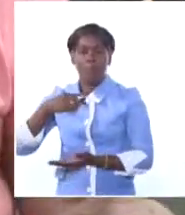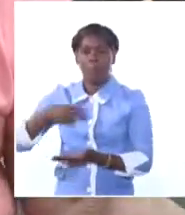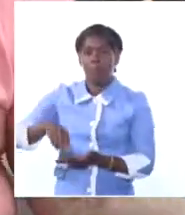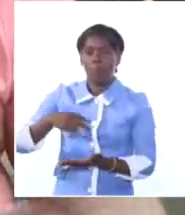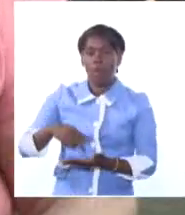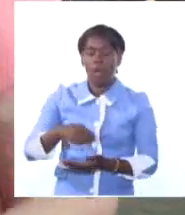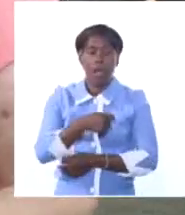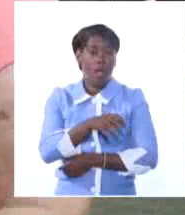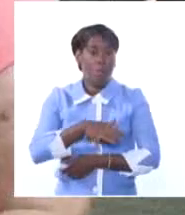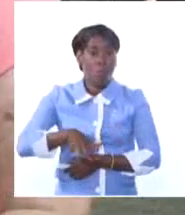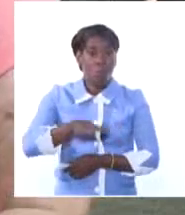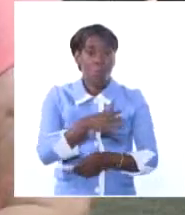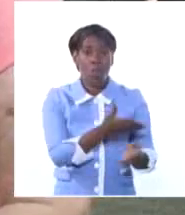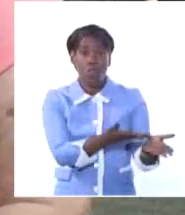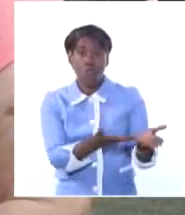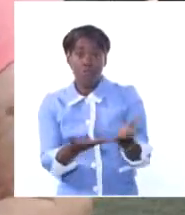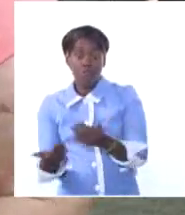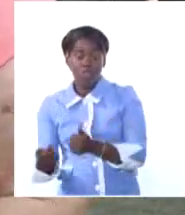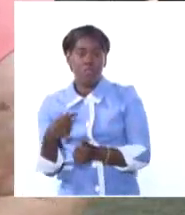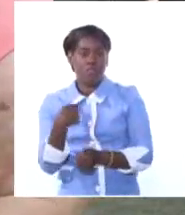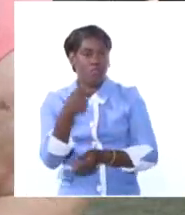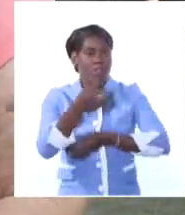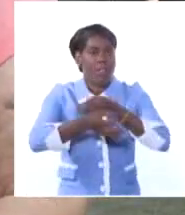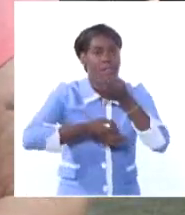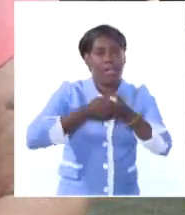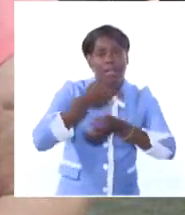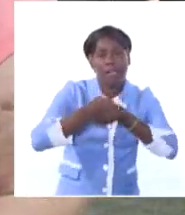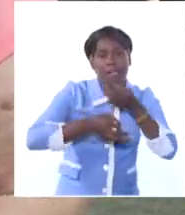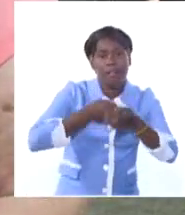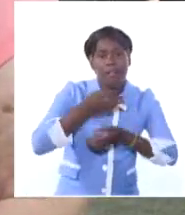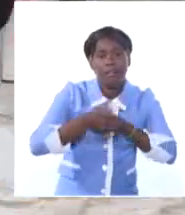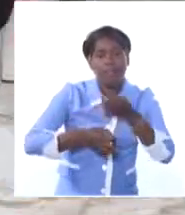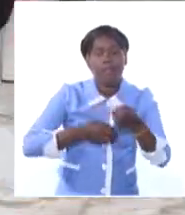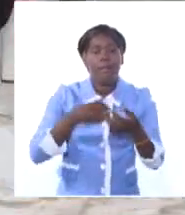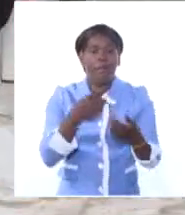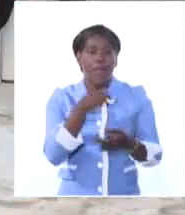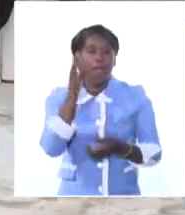explicaciones, funciones didácticas, y hay que seguirlas haciendo.